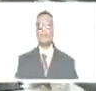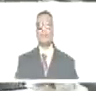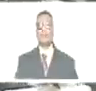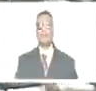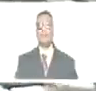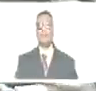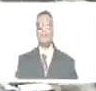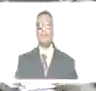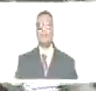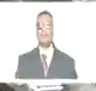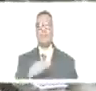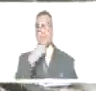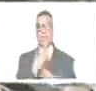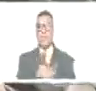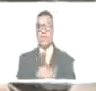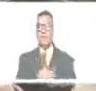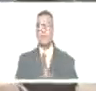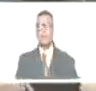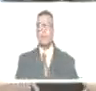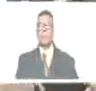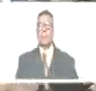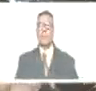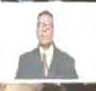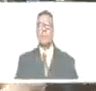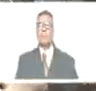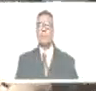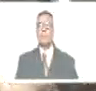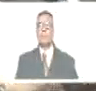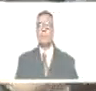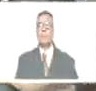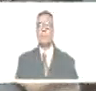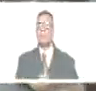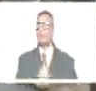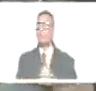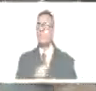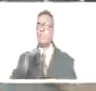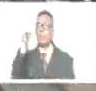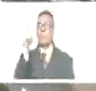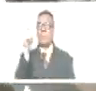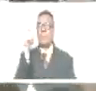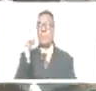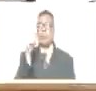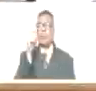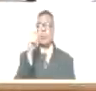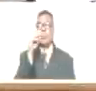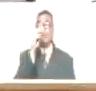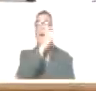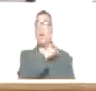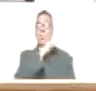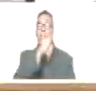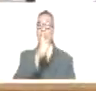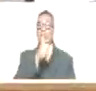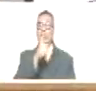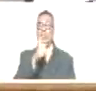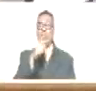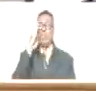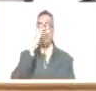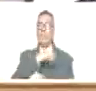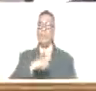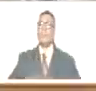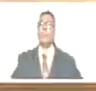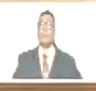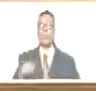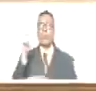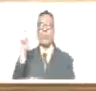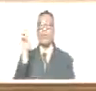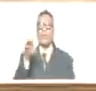Muchísimas gracias, querido diputado Capitán Diosdado Cabello Rondón. Dejemos el derecho de palabra